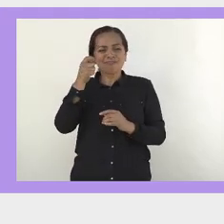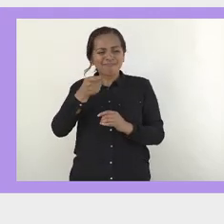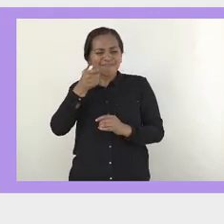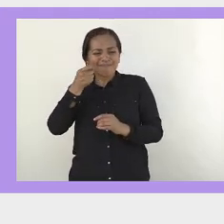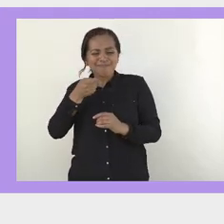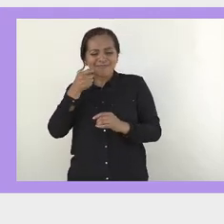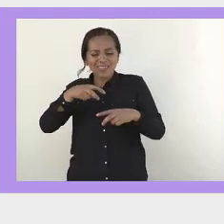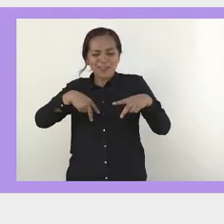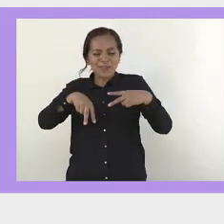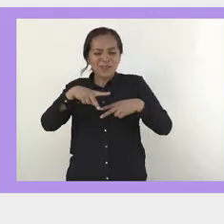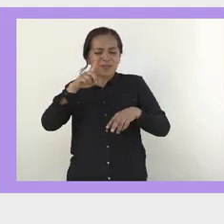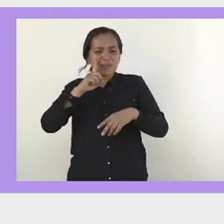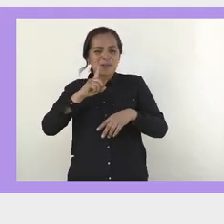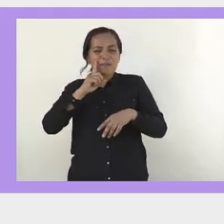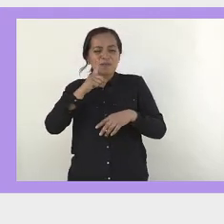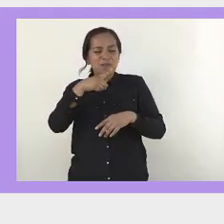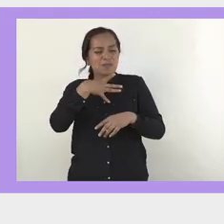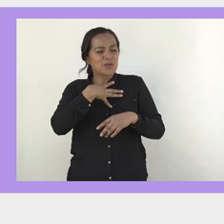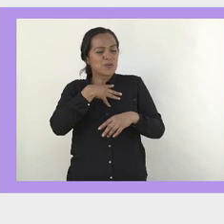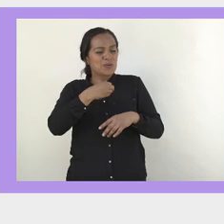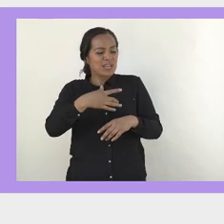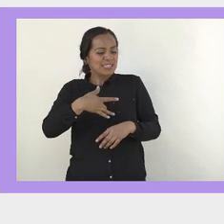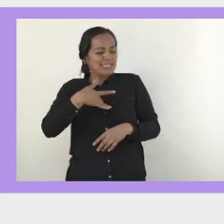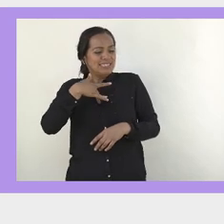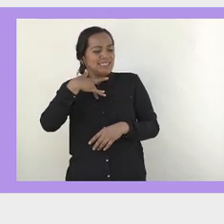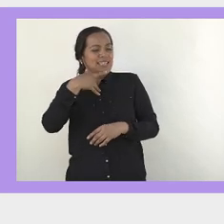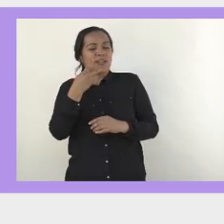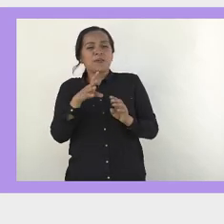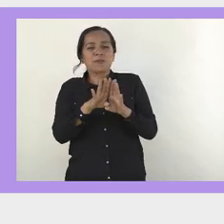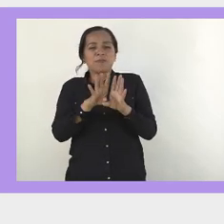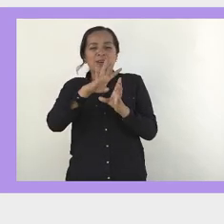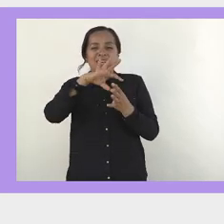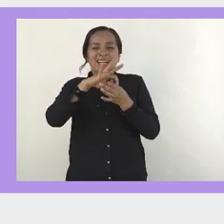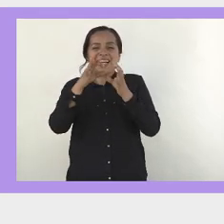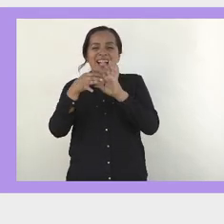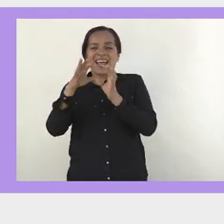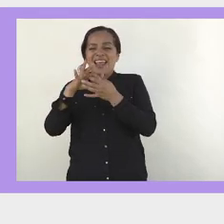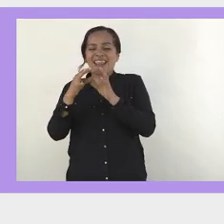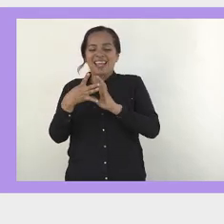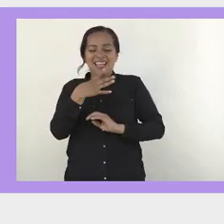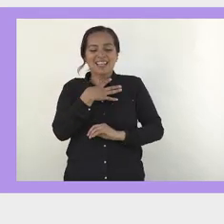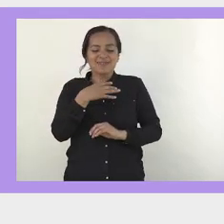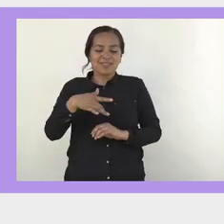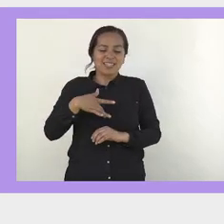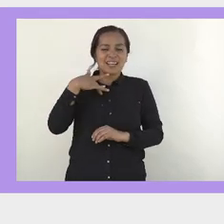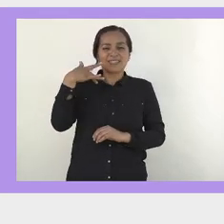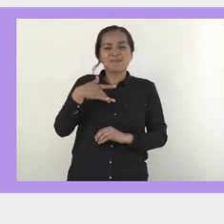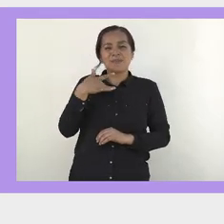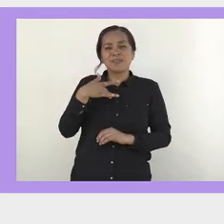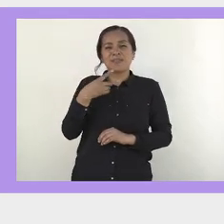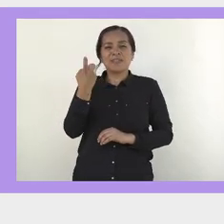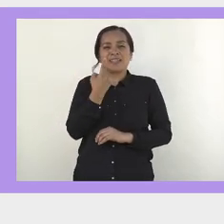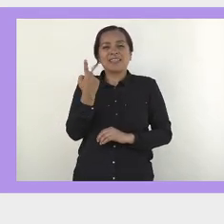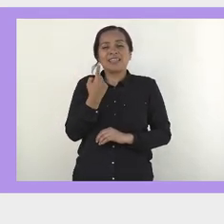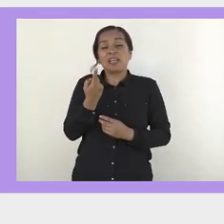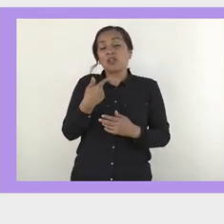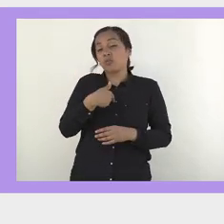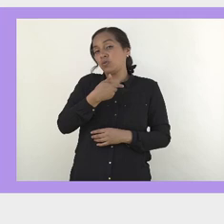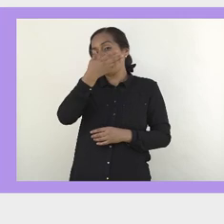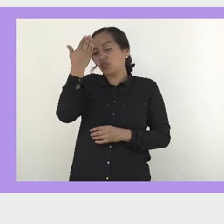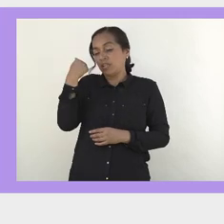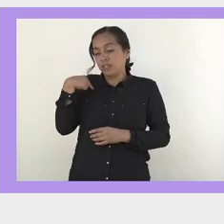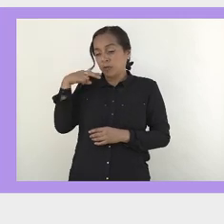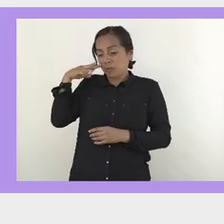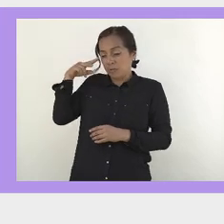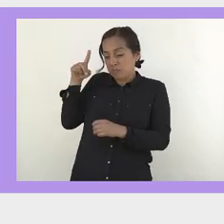con con ellas para mí creo que somos como una cadena de de inspiración que no sé quizás si yo